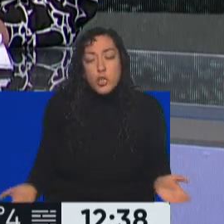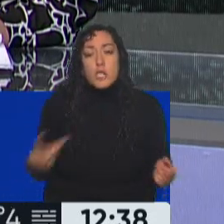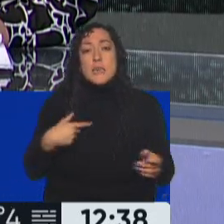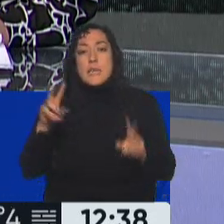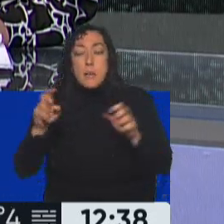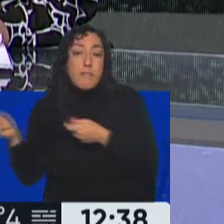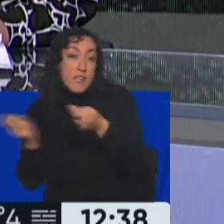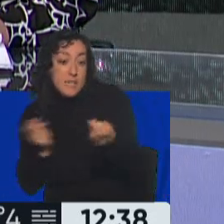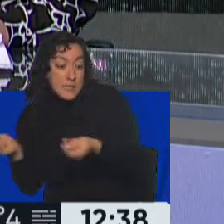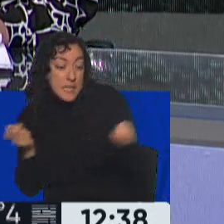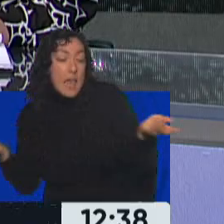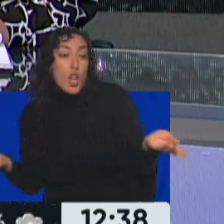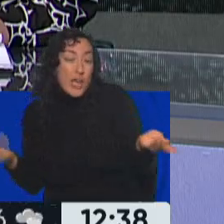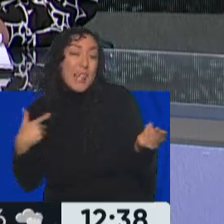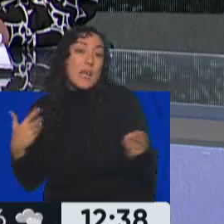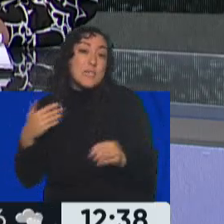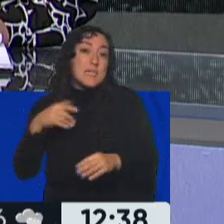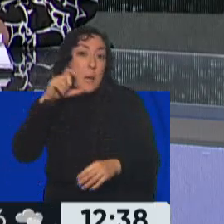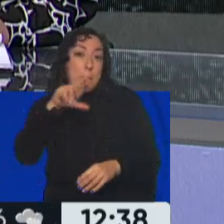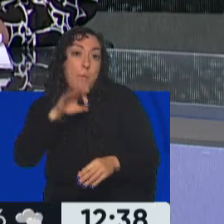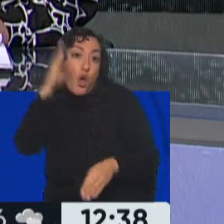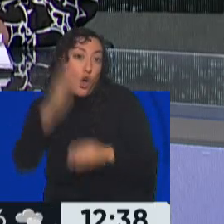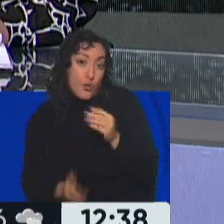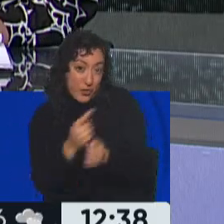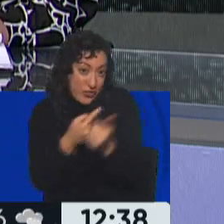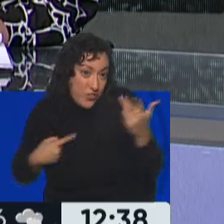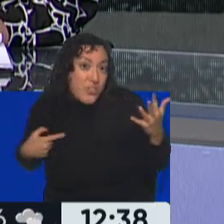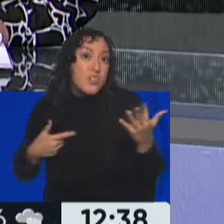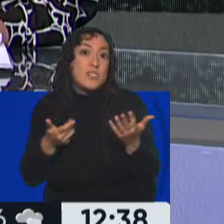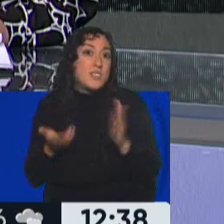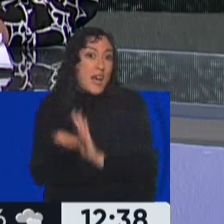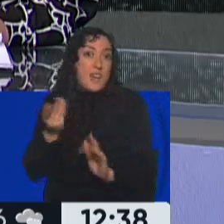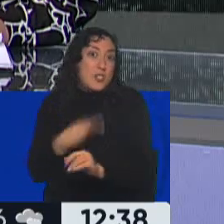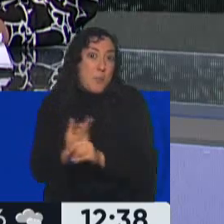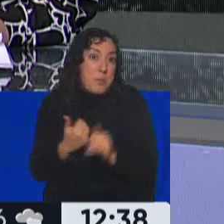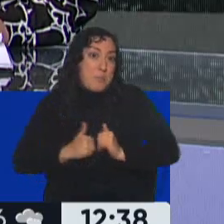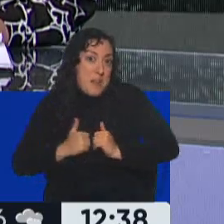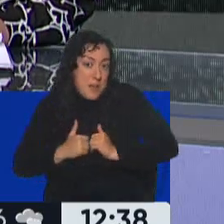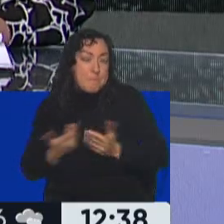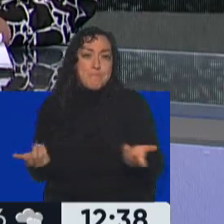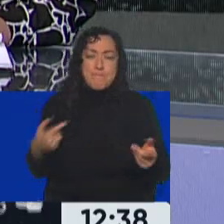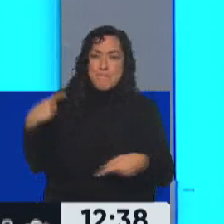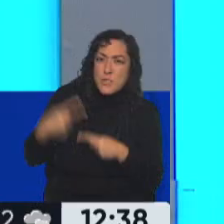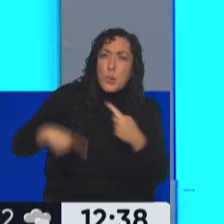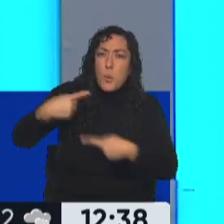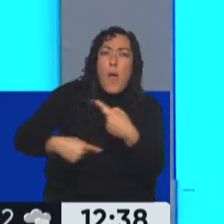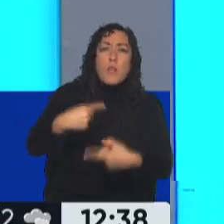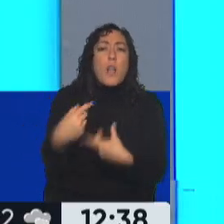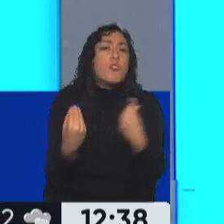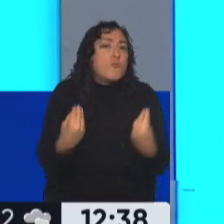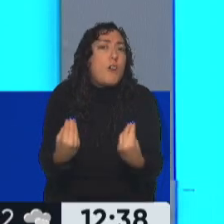te dicen, bueno, el cepo todavía no se puede levantar, hay que esperar. Entonces, ¿cómo se trabaja en medio de esa rueda, no? Y bueno,